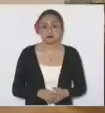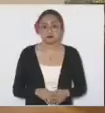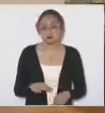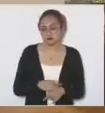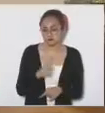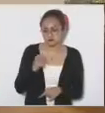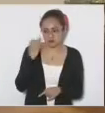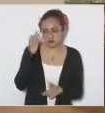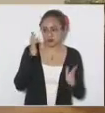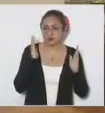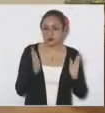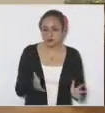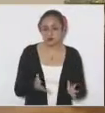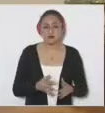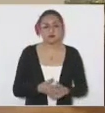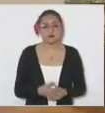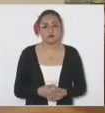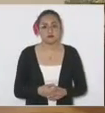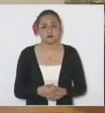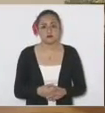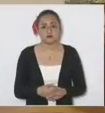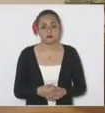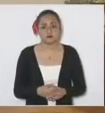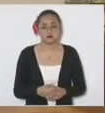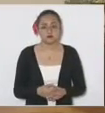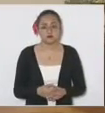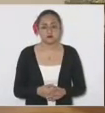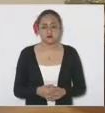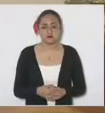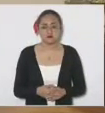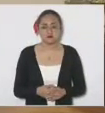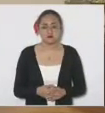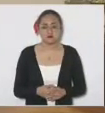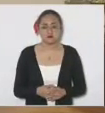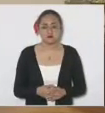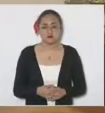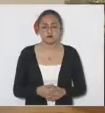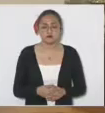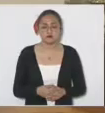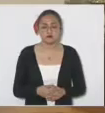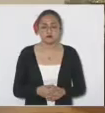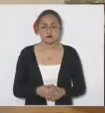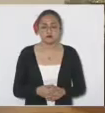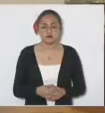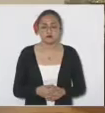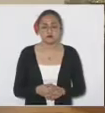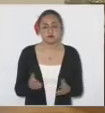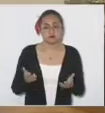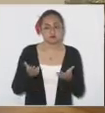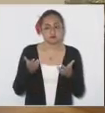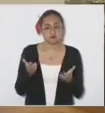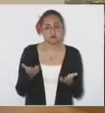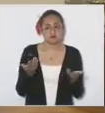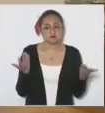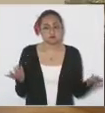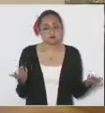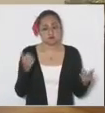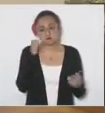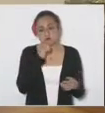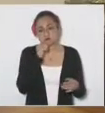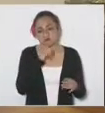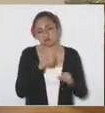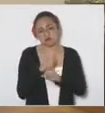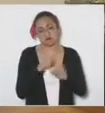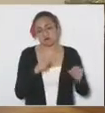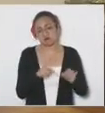por eso ya es tiempo y es tiempo la calle siempre ha sido de la de la izquierda por